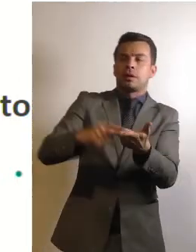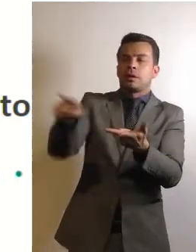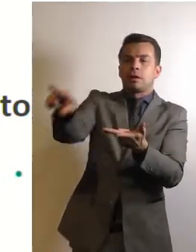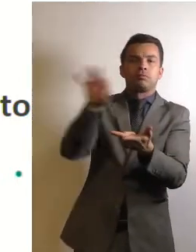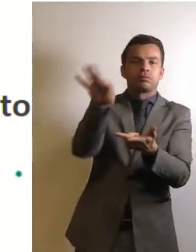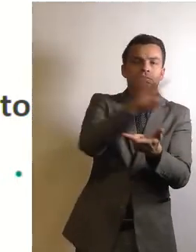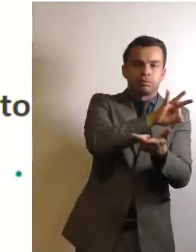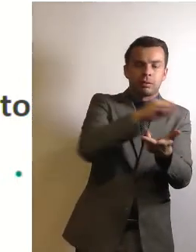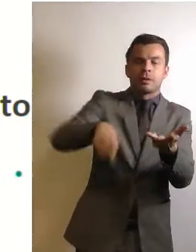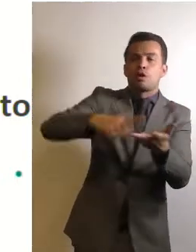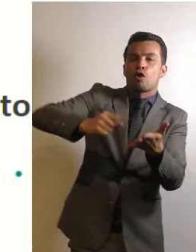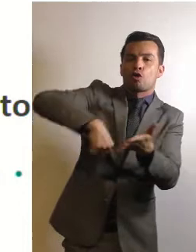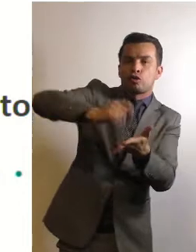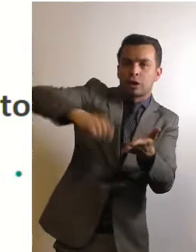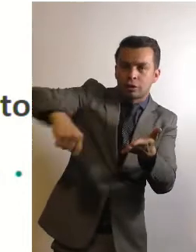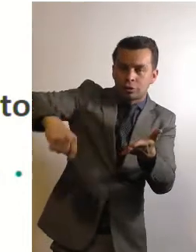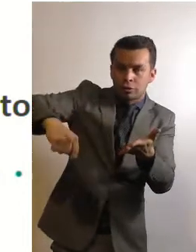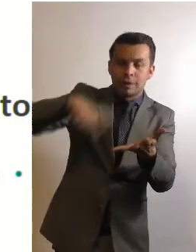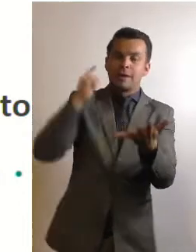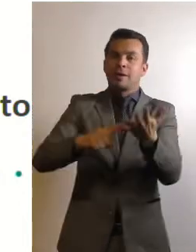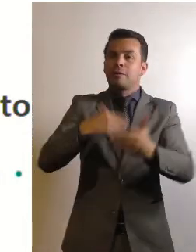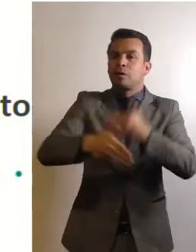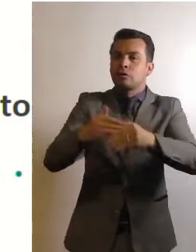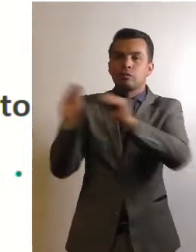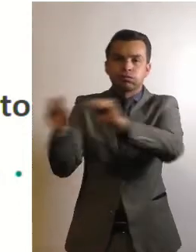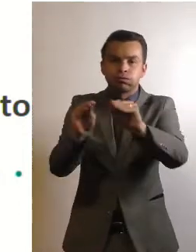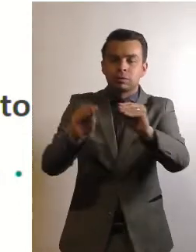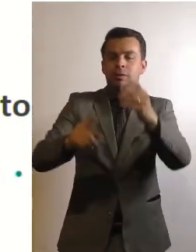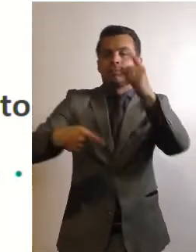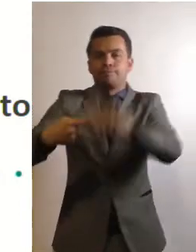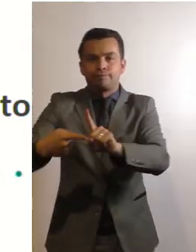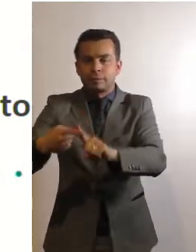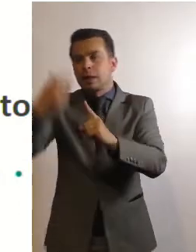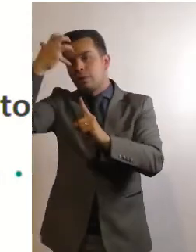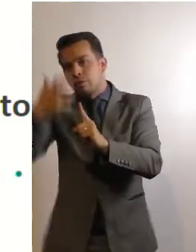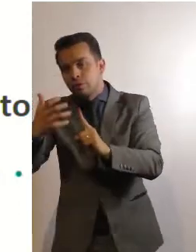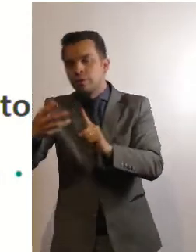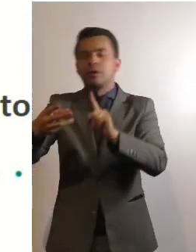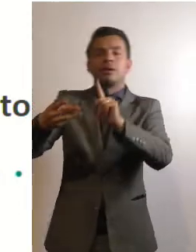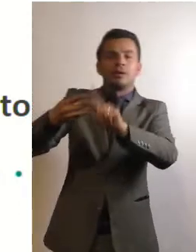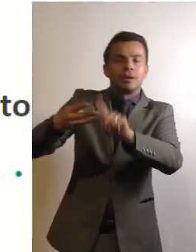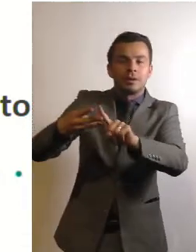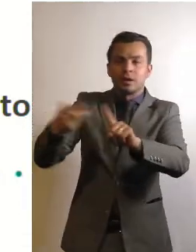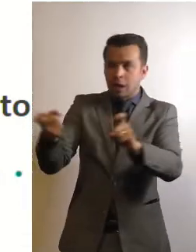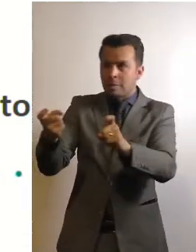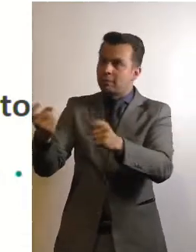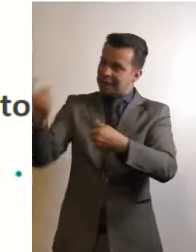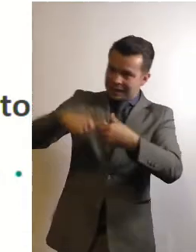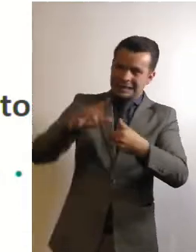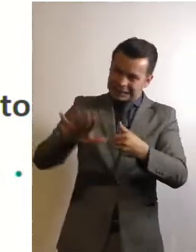compensación, los procesos de inducción, de evaluación, de desarrollo de carrera y de retiro.